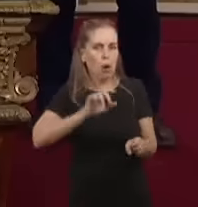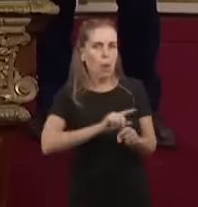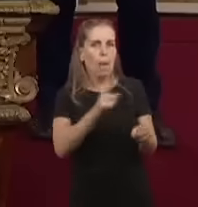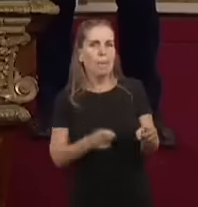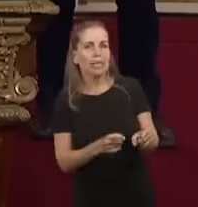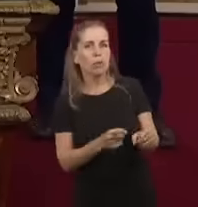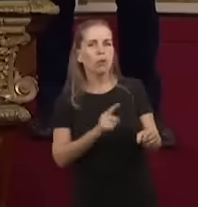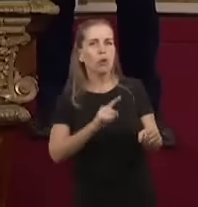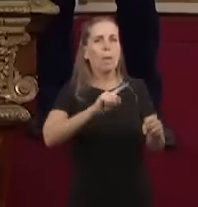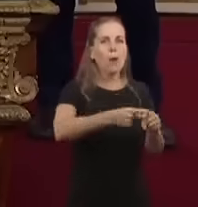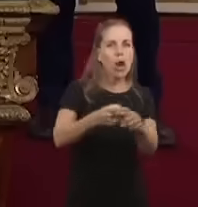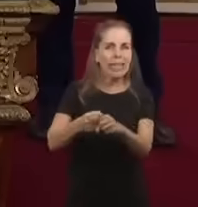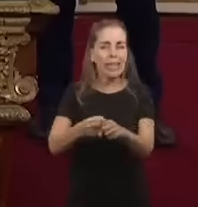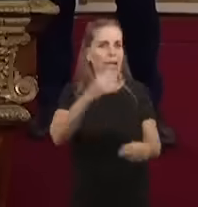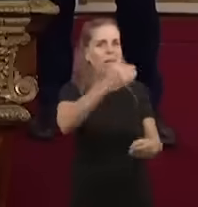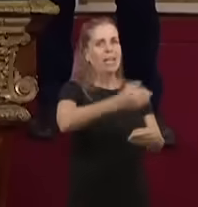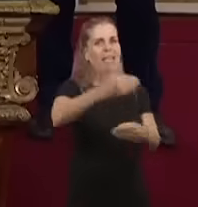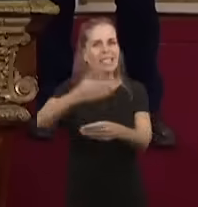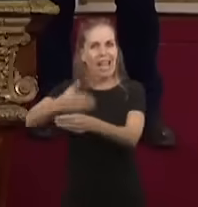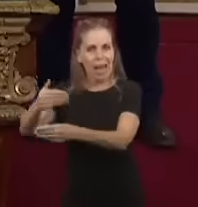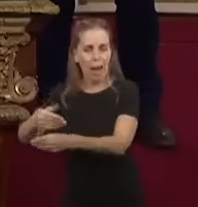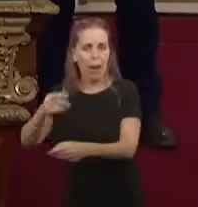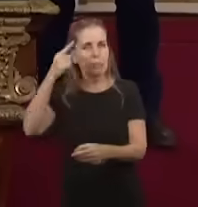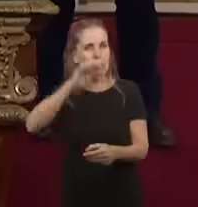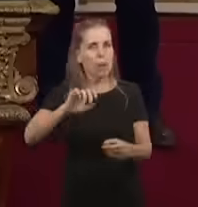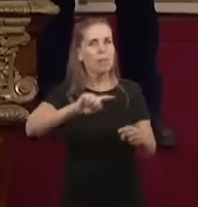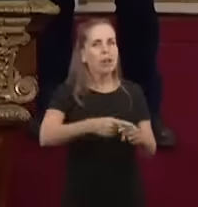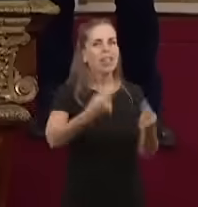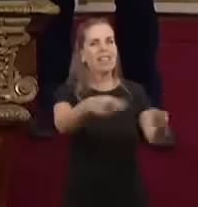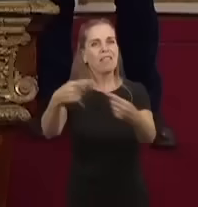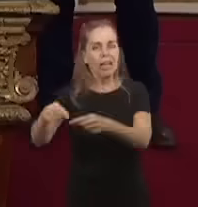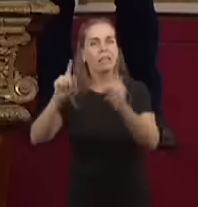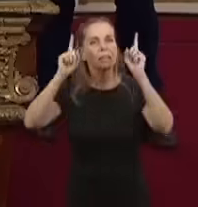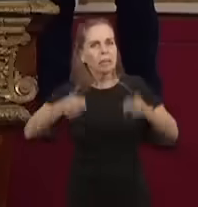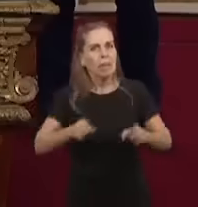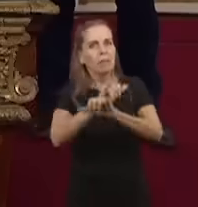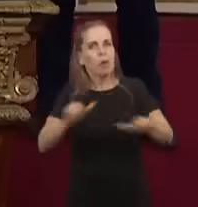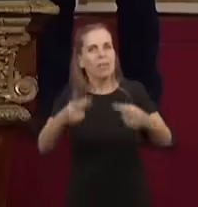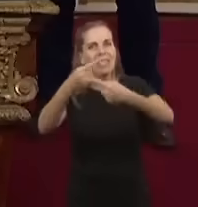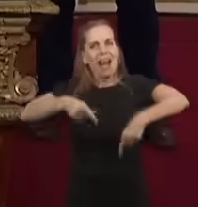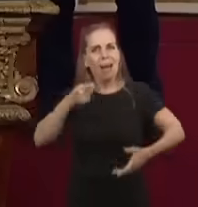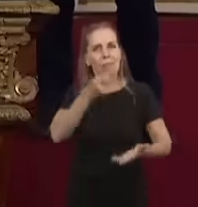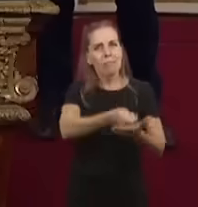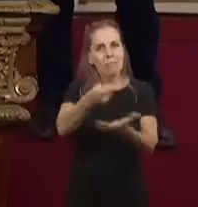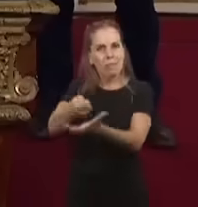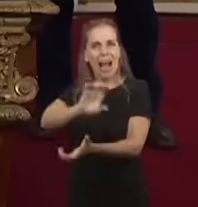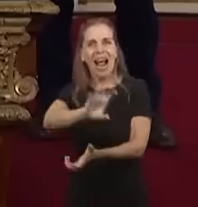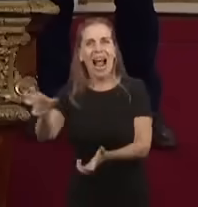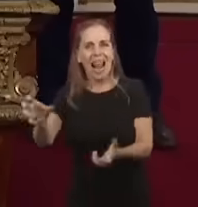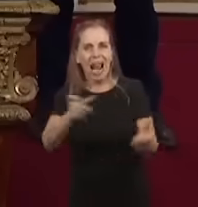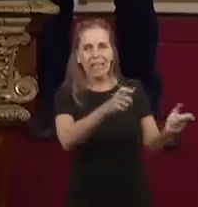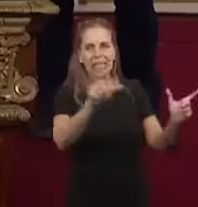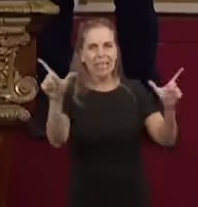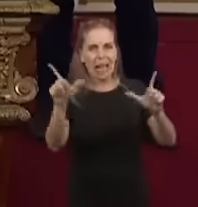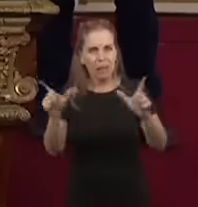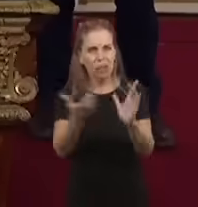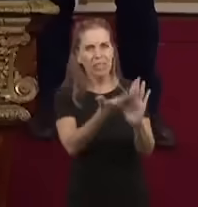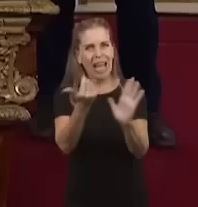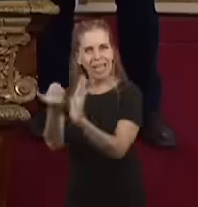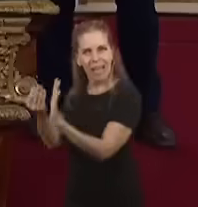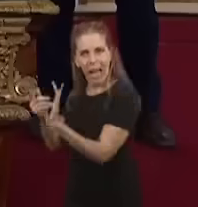pensaban distinto también eliminamos la Pauta publicitaria como habrán notado por la reacción de los medios que con otras